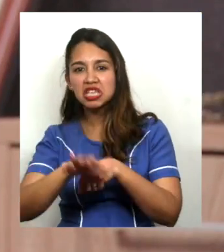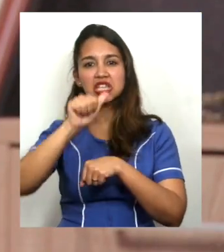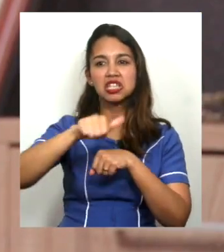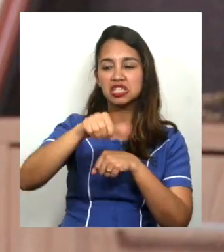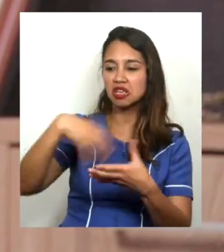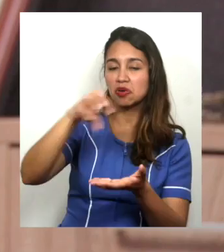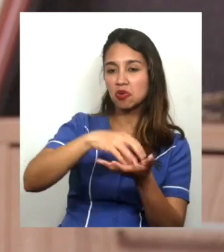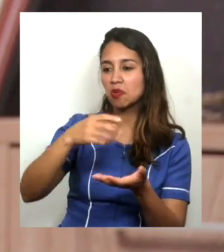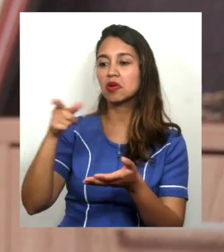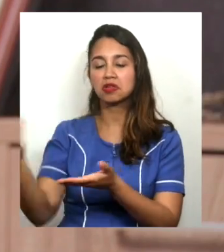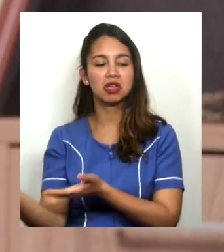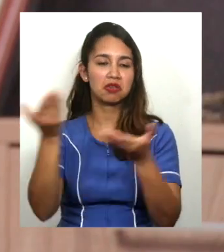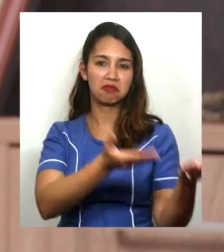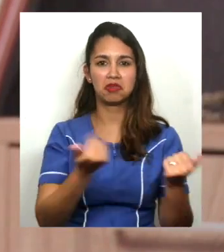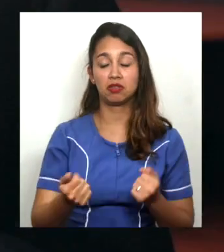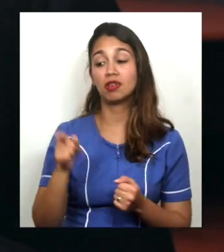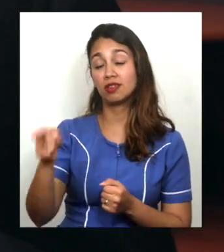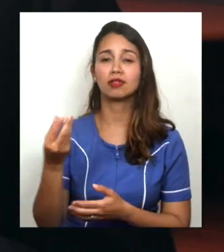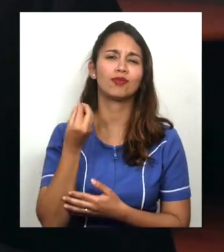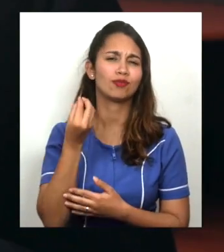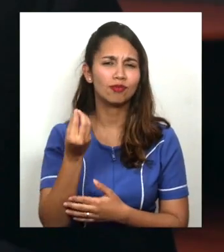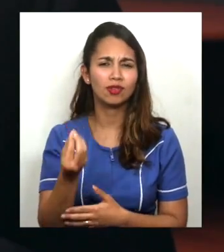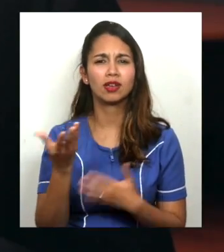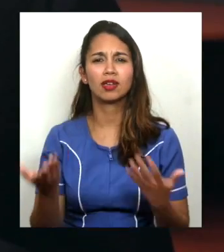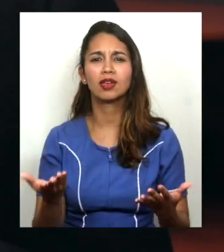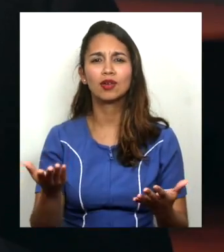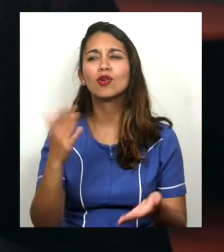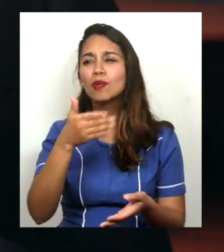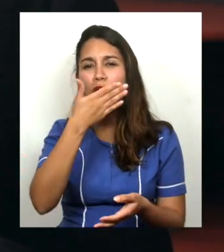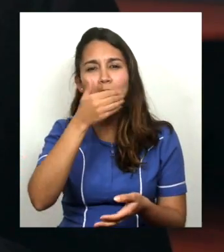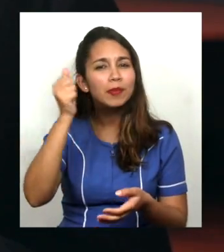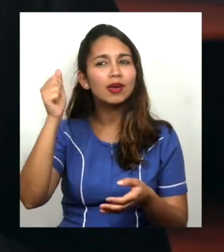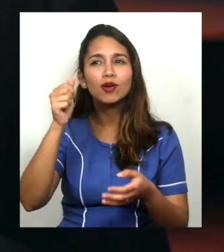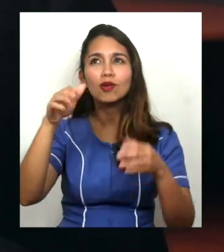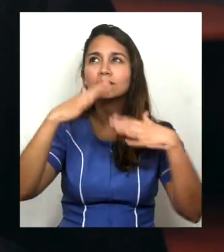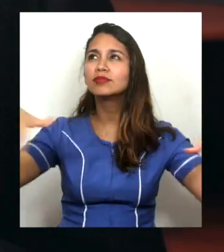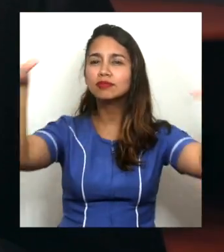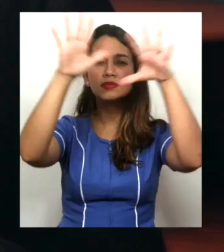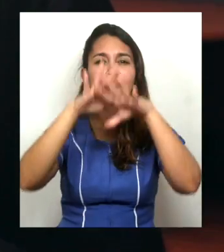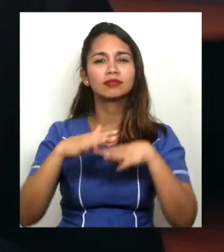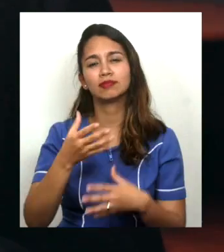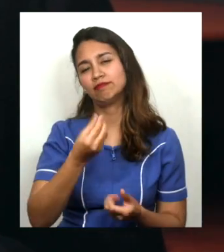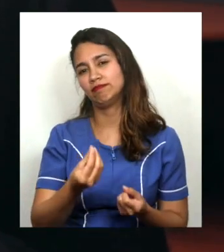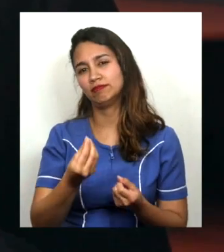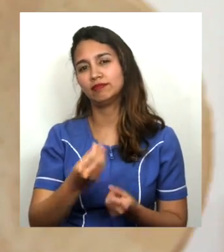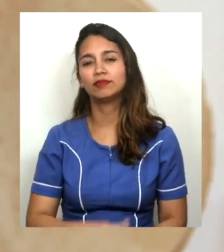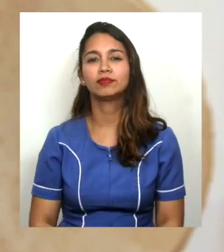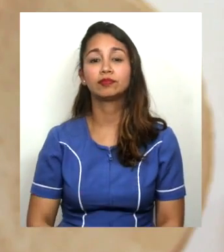personas, funcionarios, que hacen estos talleres. Y eso ha sido bueno para generar una mejora en lo que es el ambiente